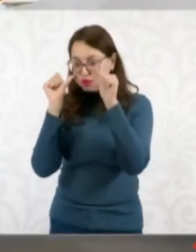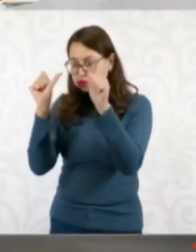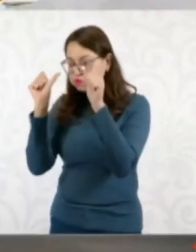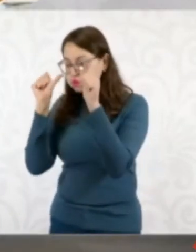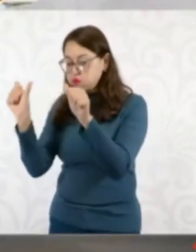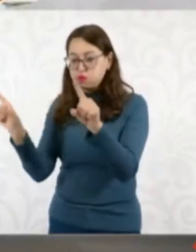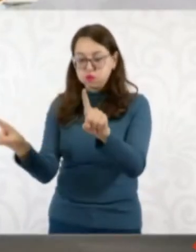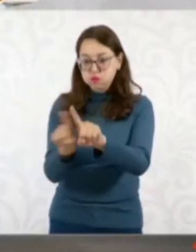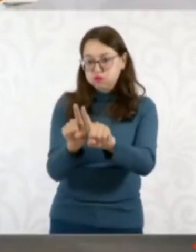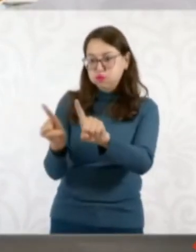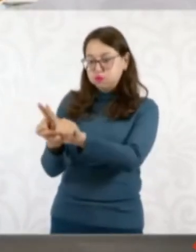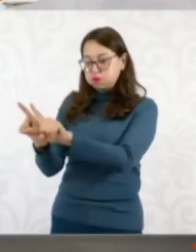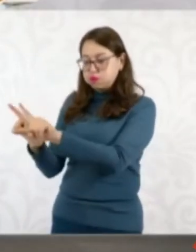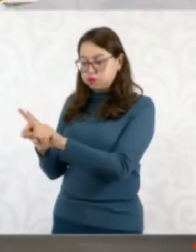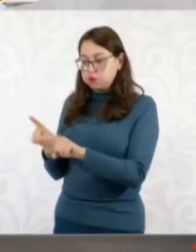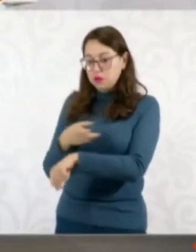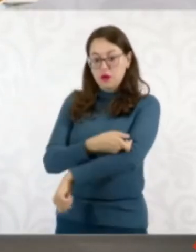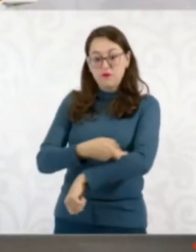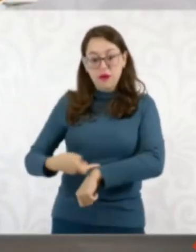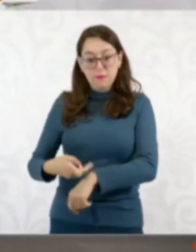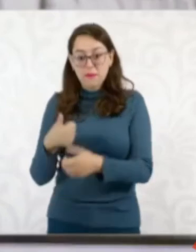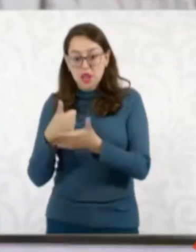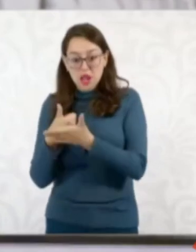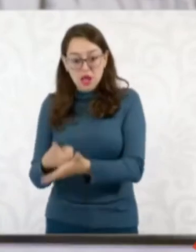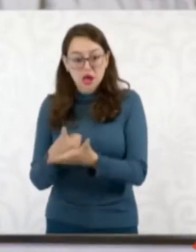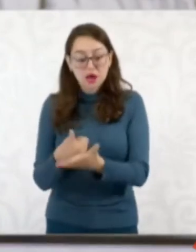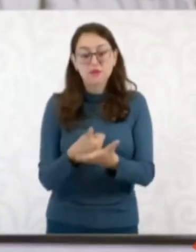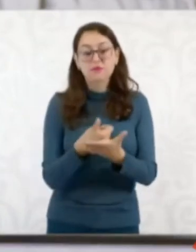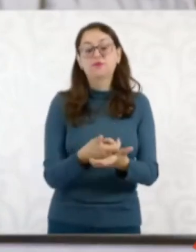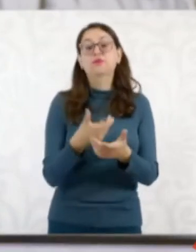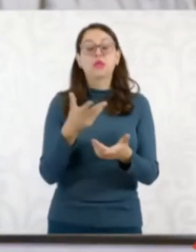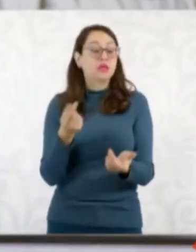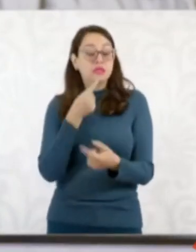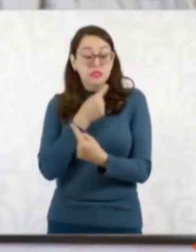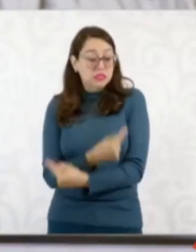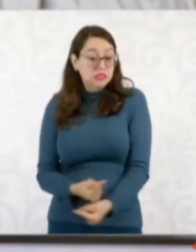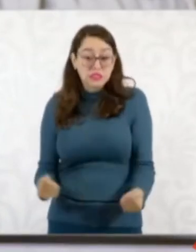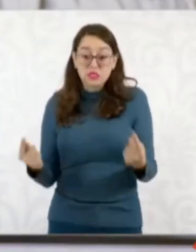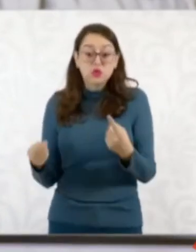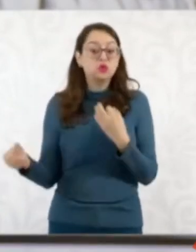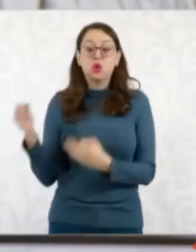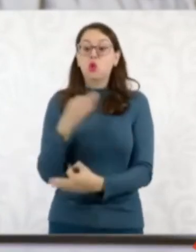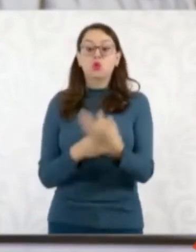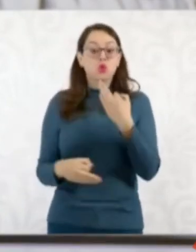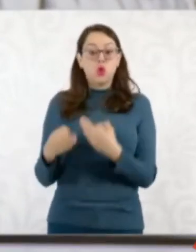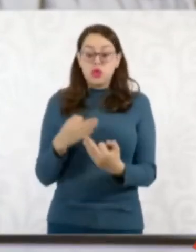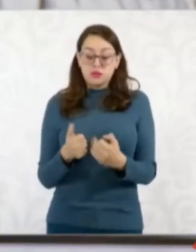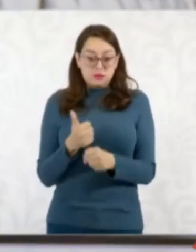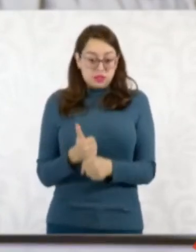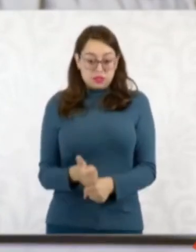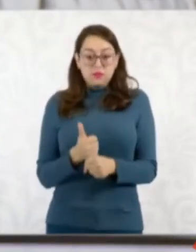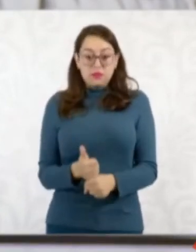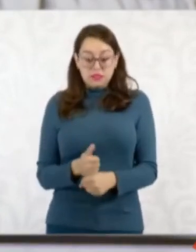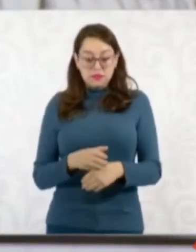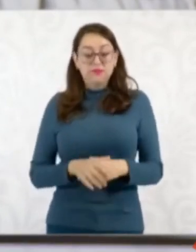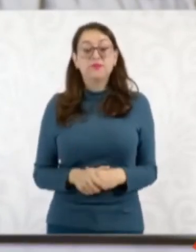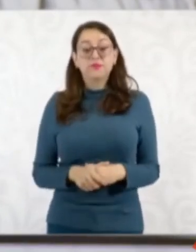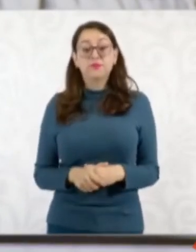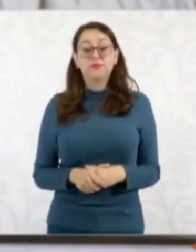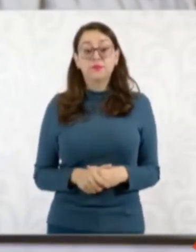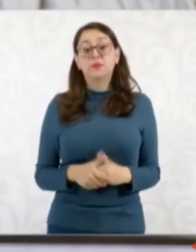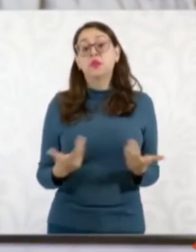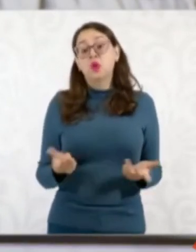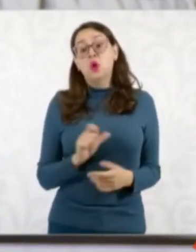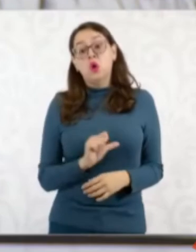acompañar a las familias, a los niños, las niñas, las víctimas indirectas en el delito de feminicidio. Otra cosa